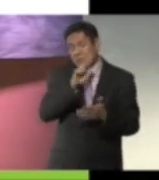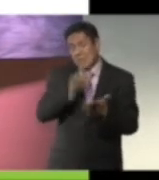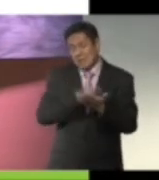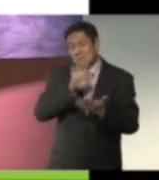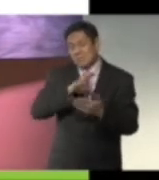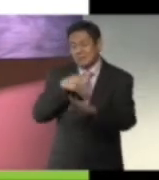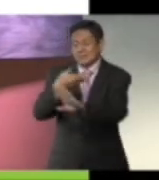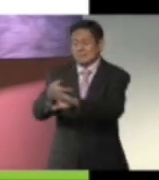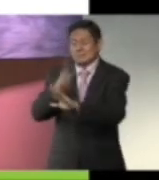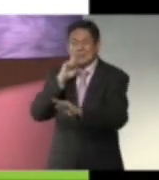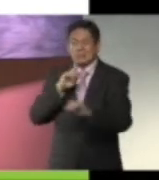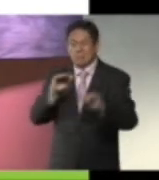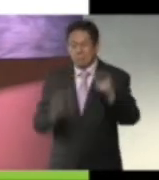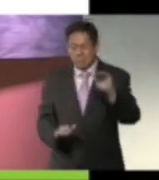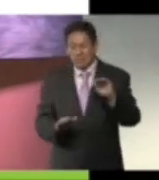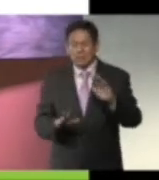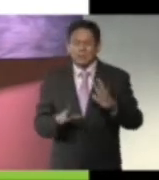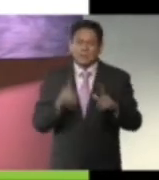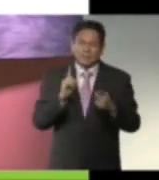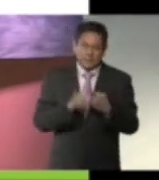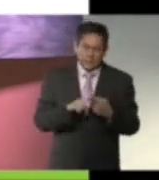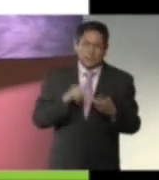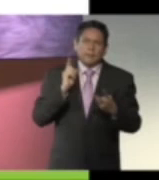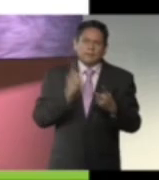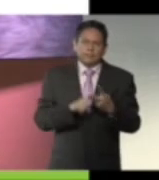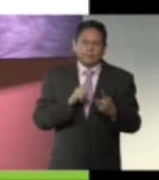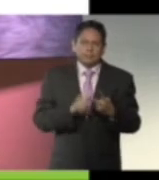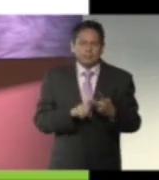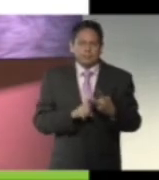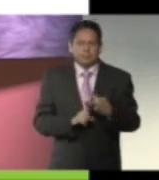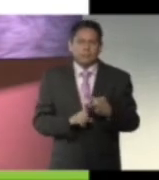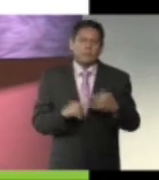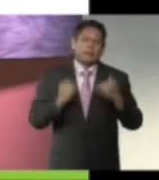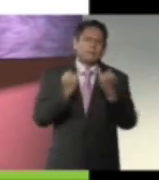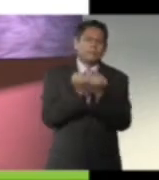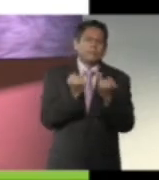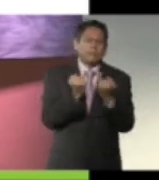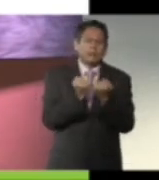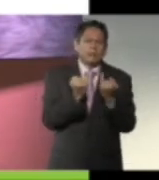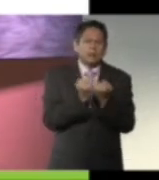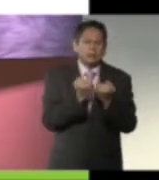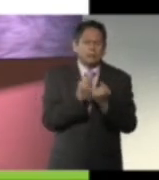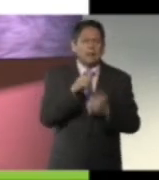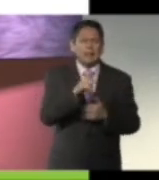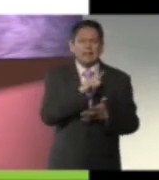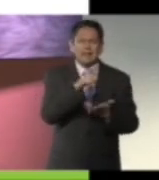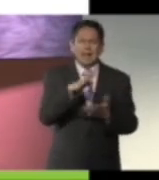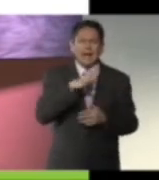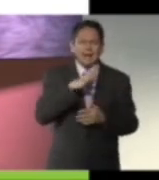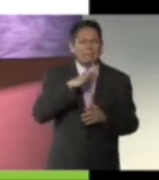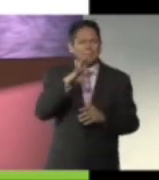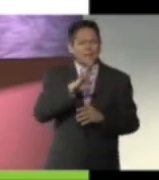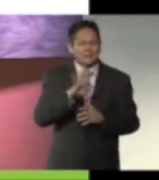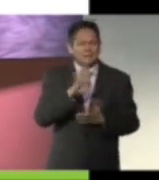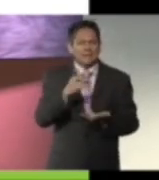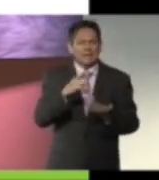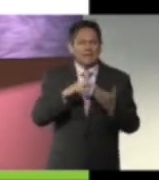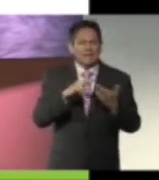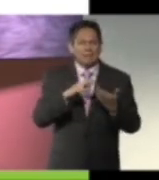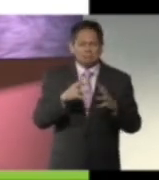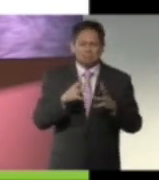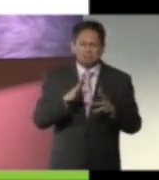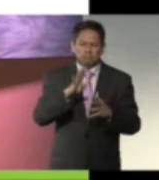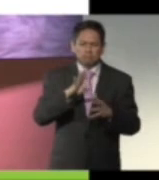Luego, ¿cómo aplicar el control de convencionalidad y desaplicar estas reglas? Porque acuérdense que tenemos un